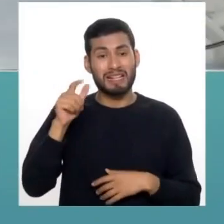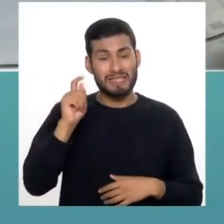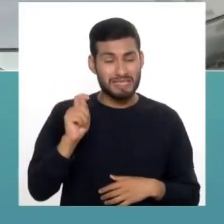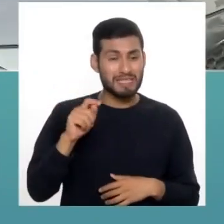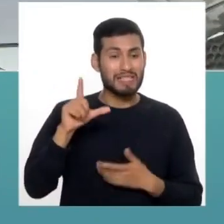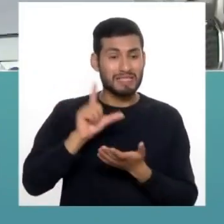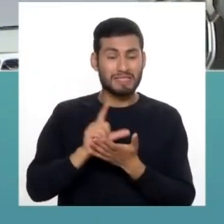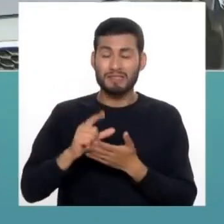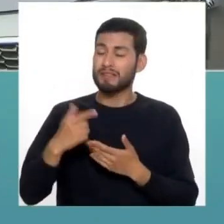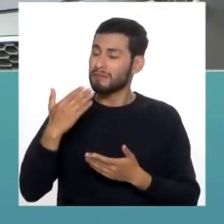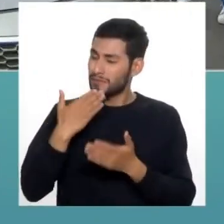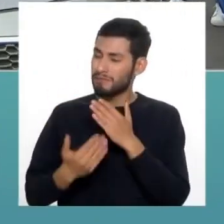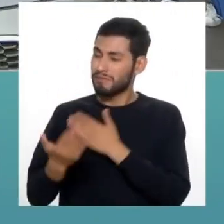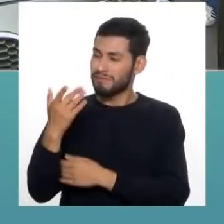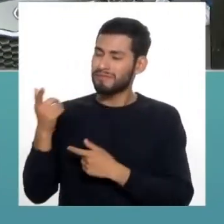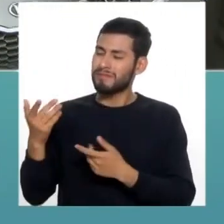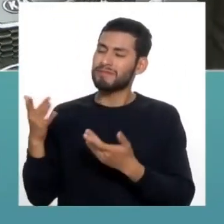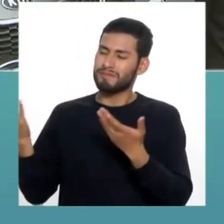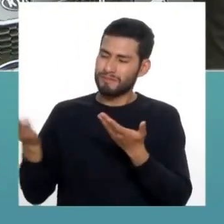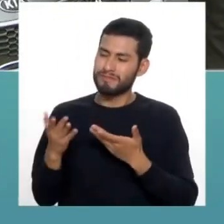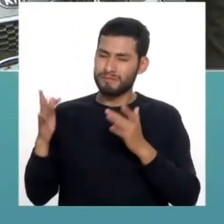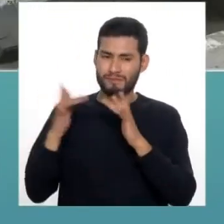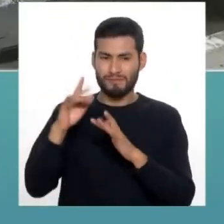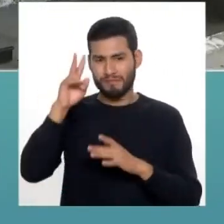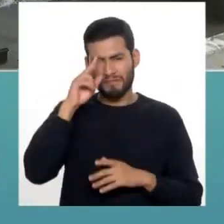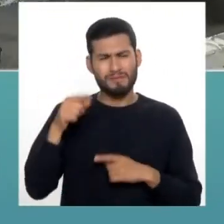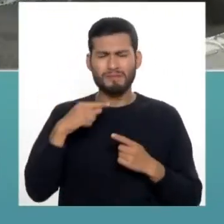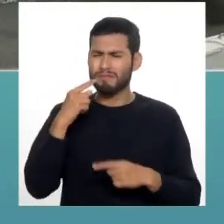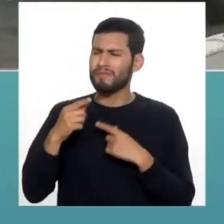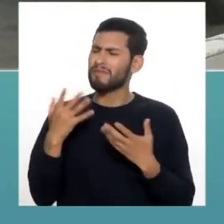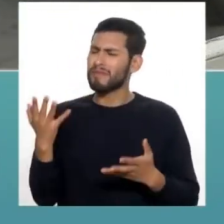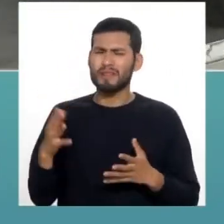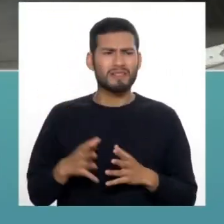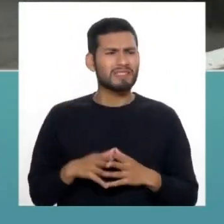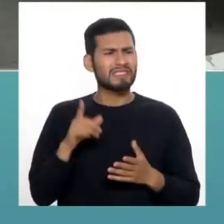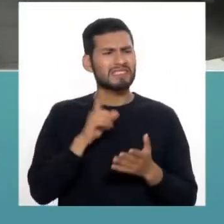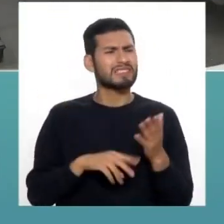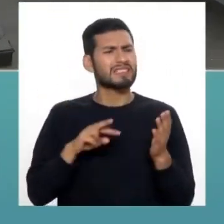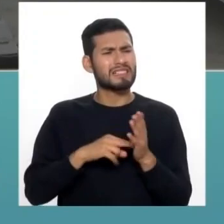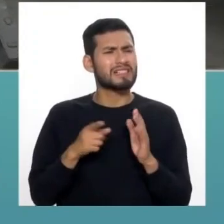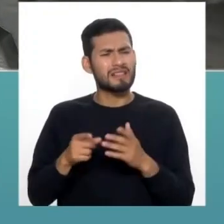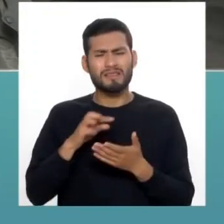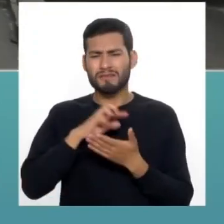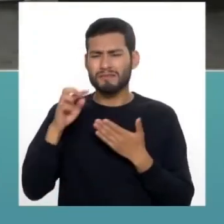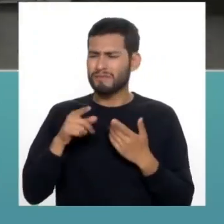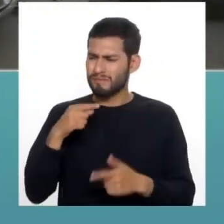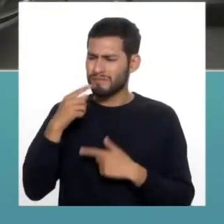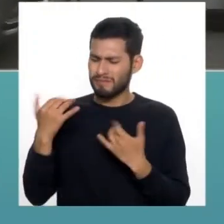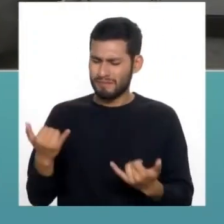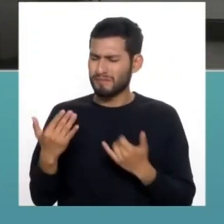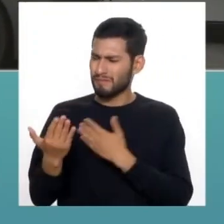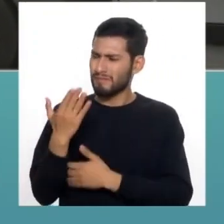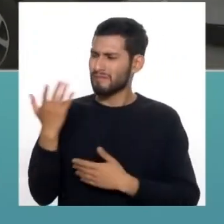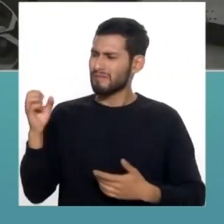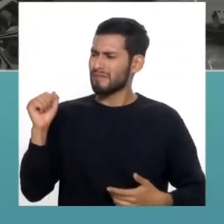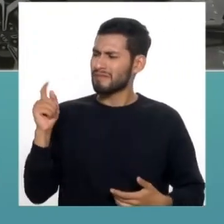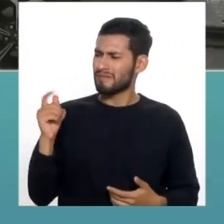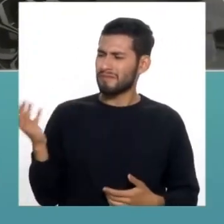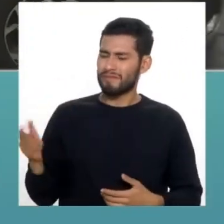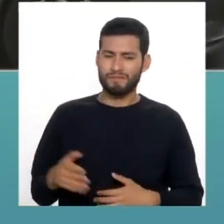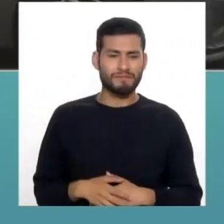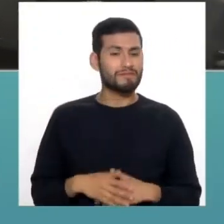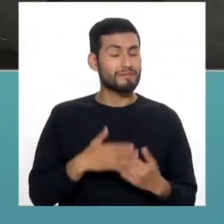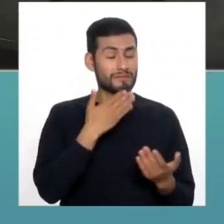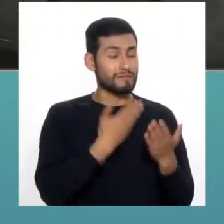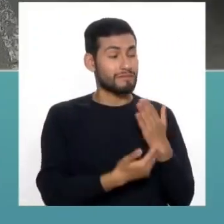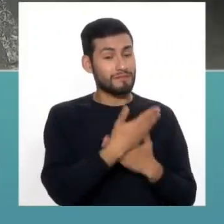tal, estimado? Buenos días, bienvenido a Conecta Perú. Coméntenos primero en qué consiste esta campaña que están realizando esta mañana el SAT. Muy buenos